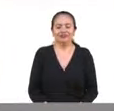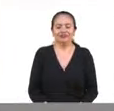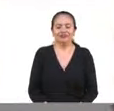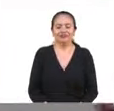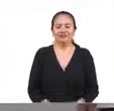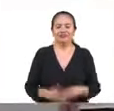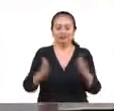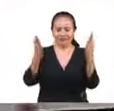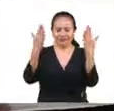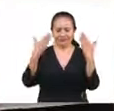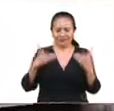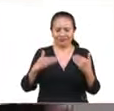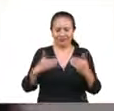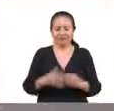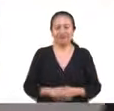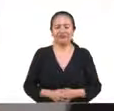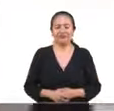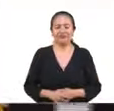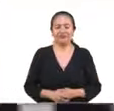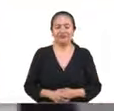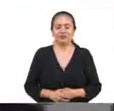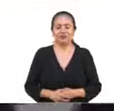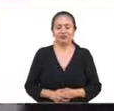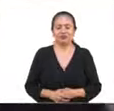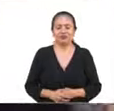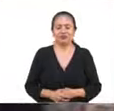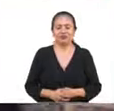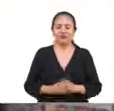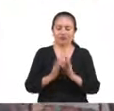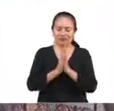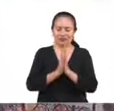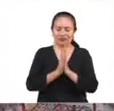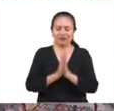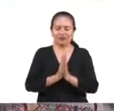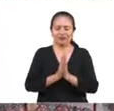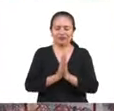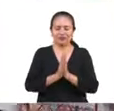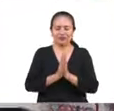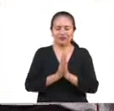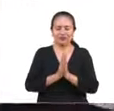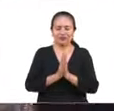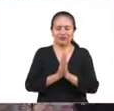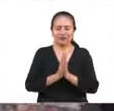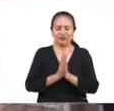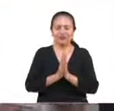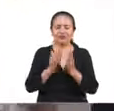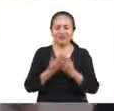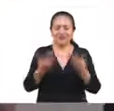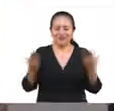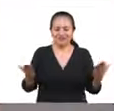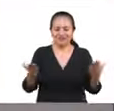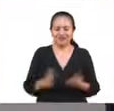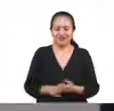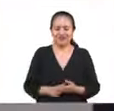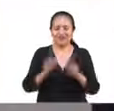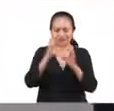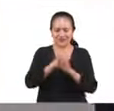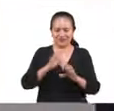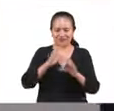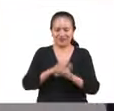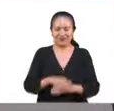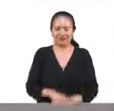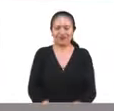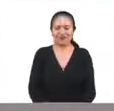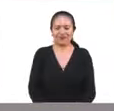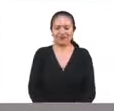A continuación, les pedimos a todas y a todos ustedes guardar el debido respeto y honor para entonar nuestro himno nacional mexicano.